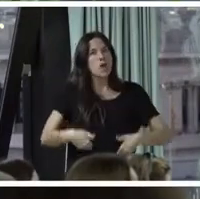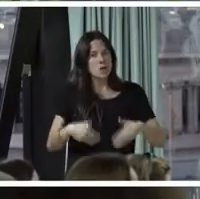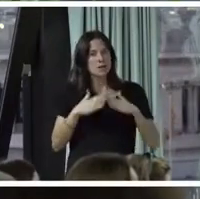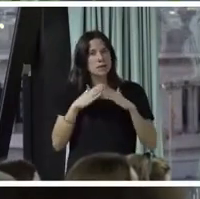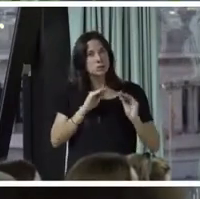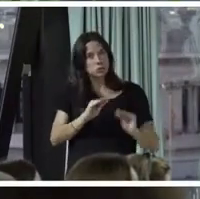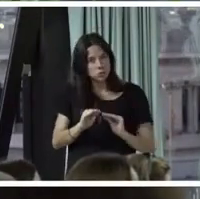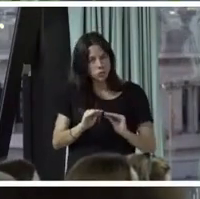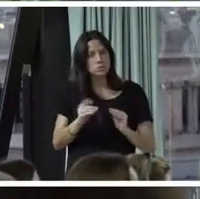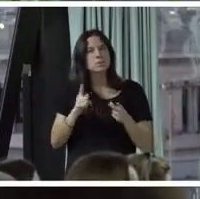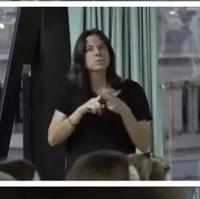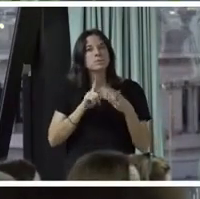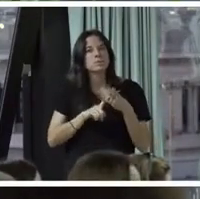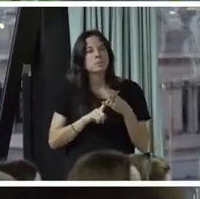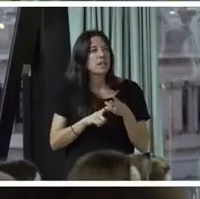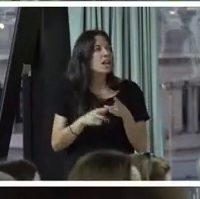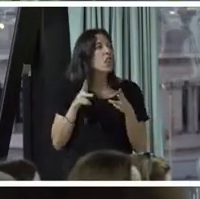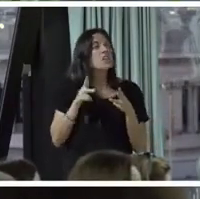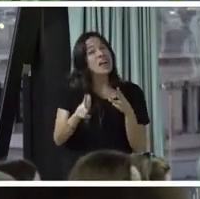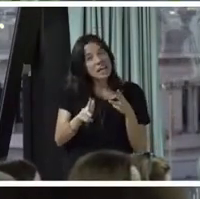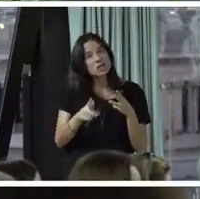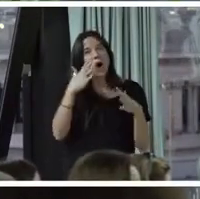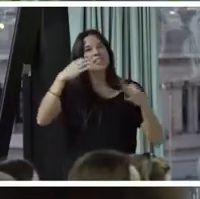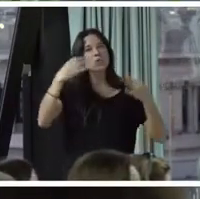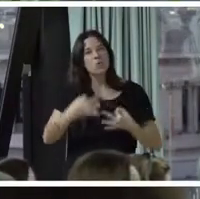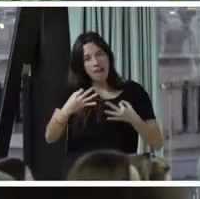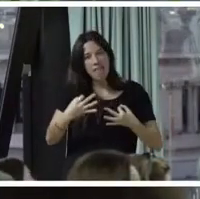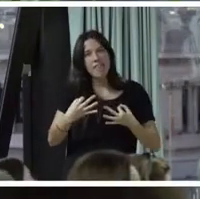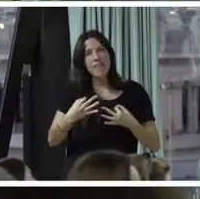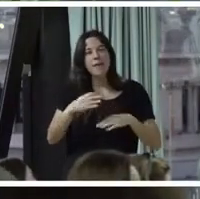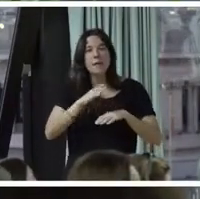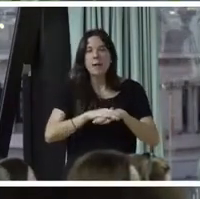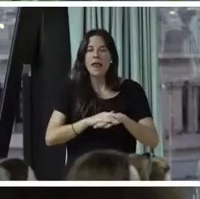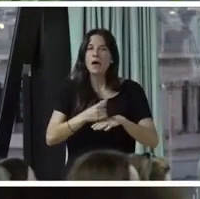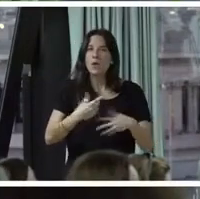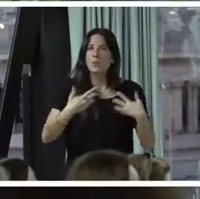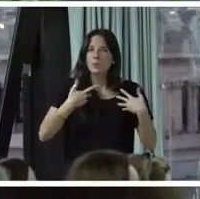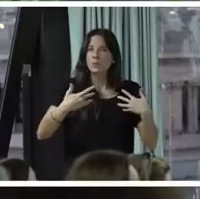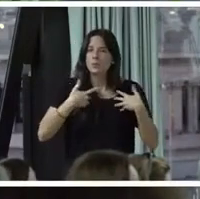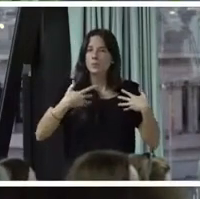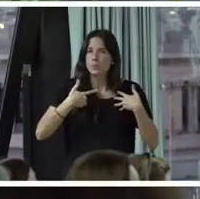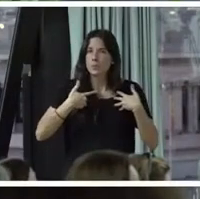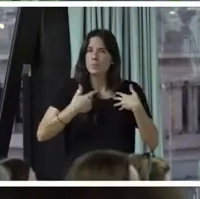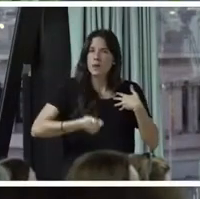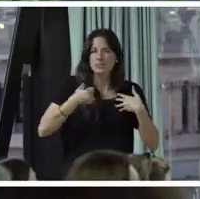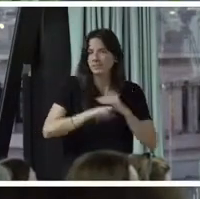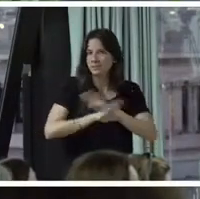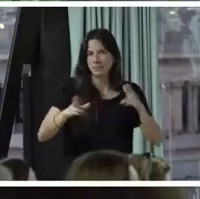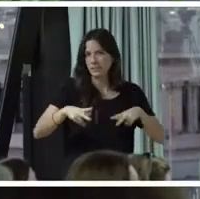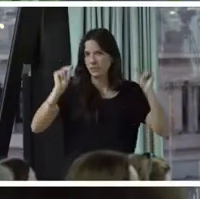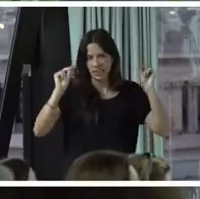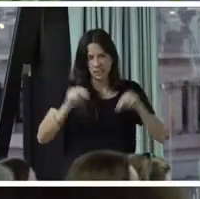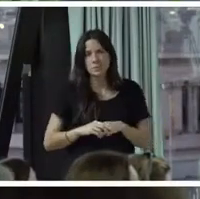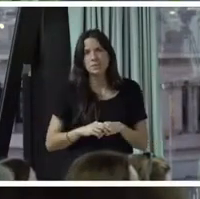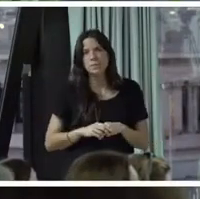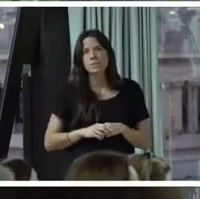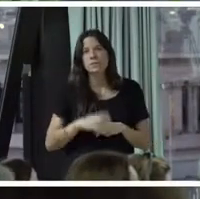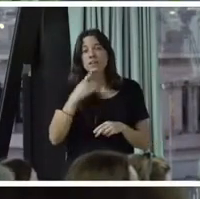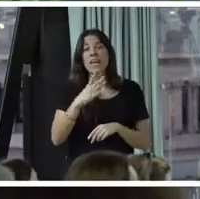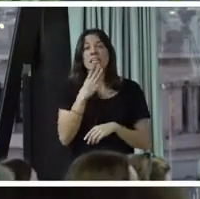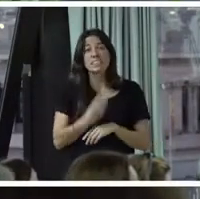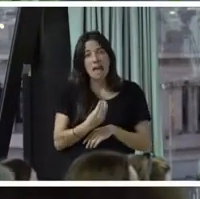refugiadas palestinos el derecho a la seguridad para no sufrir más agresiones por parte de Israel que